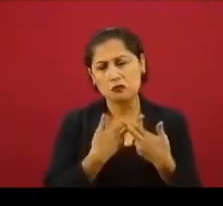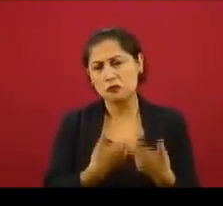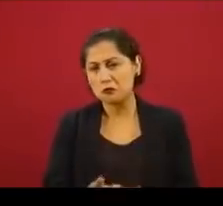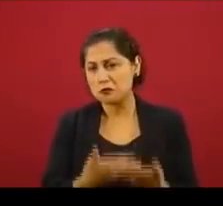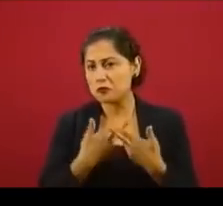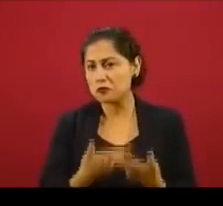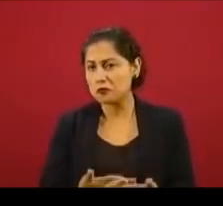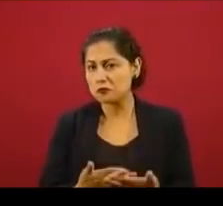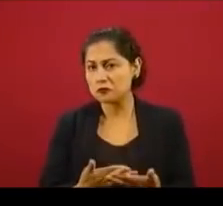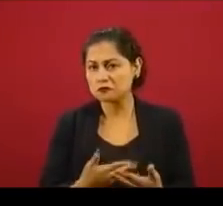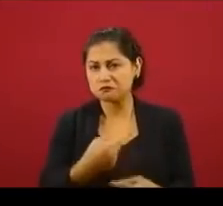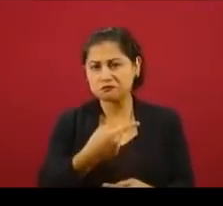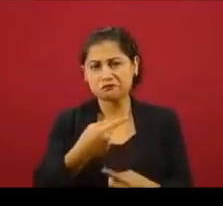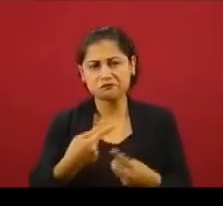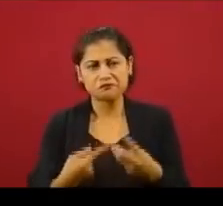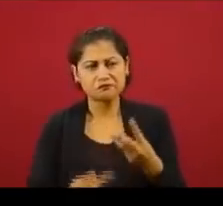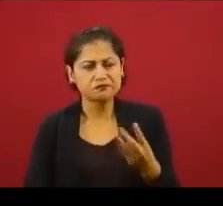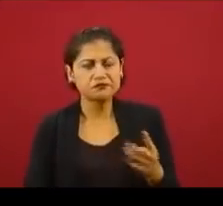y vamos